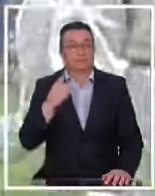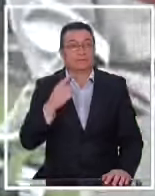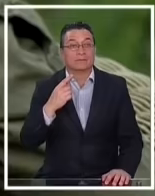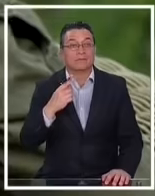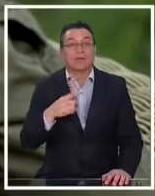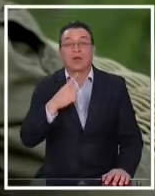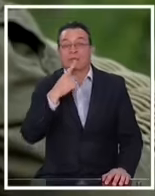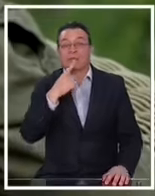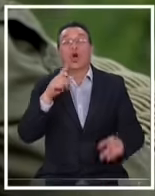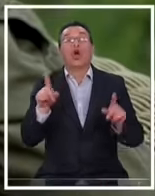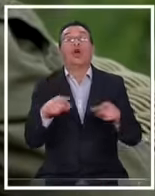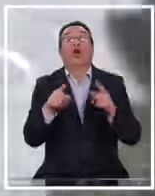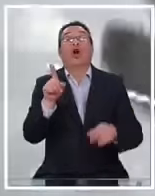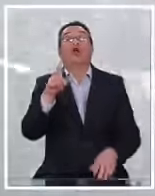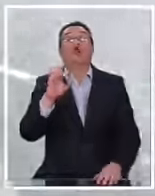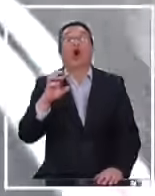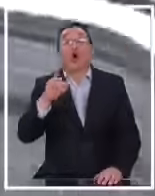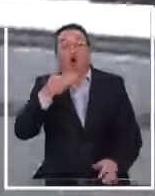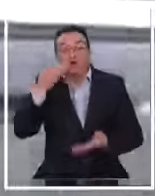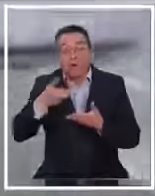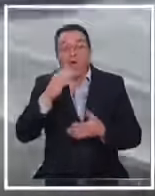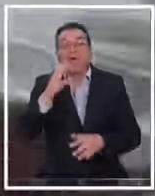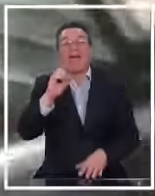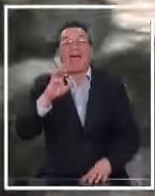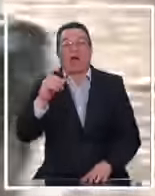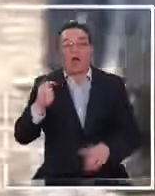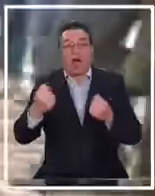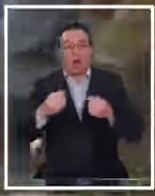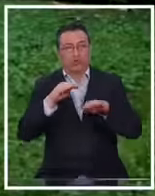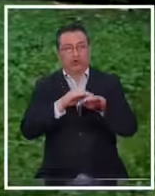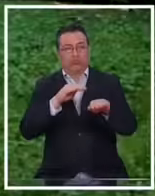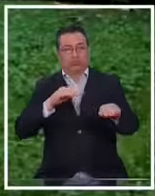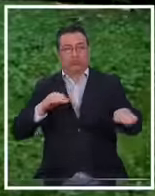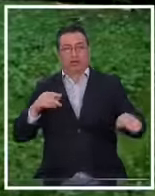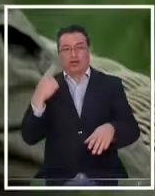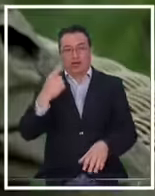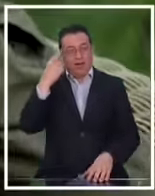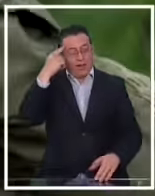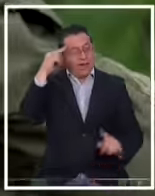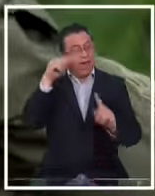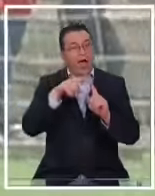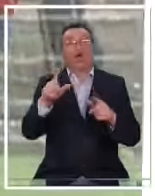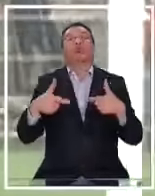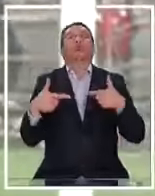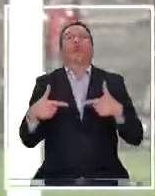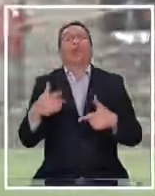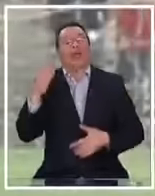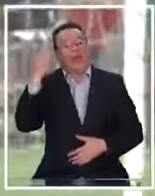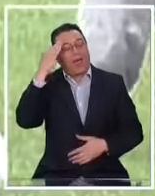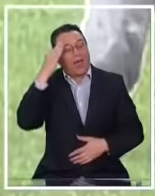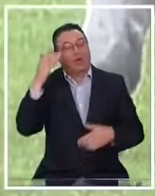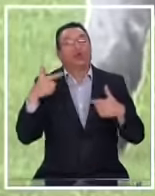La sopa de caracol, la caravana de auto, había varias cámaras, sí, son las que me acuerdo.